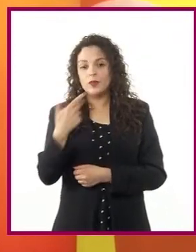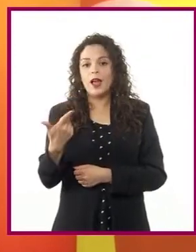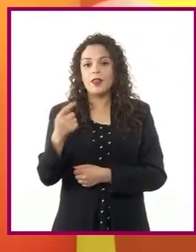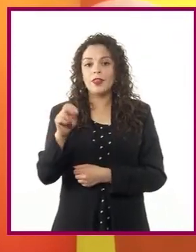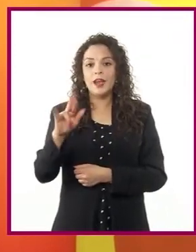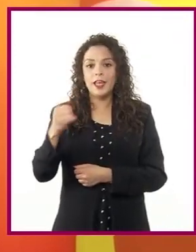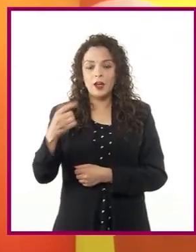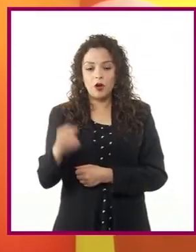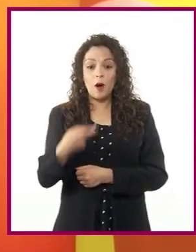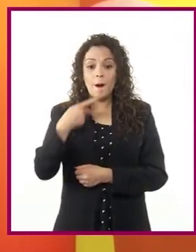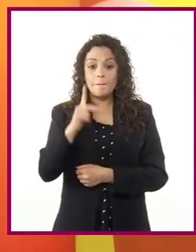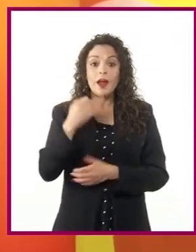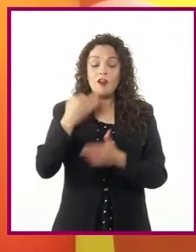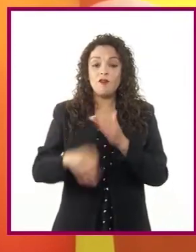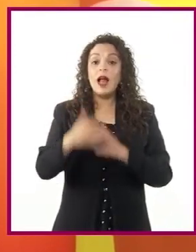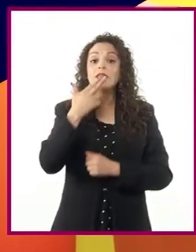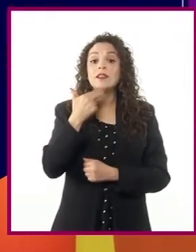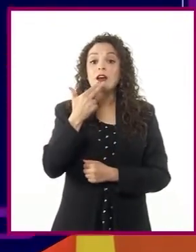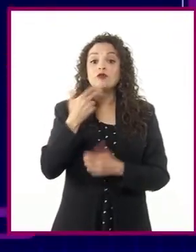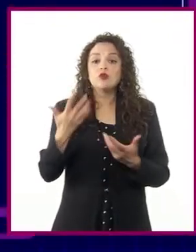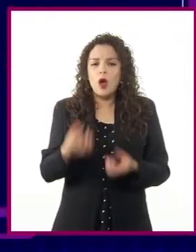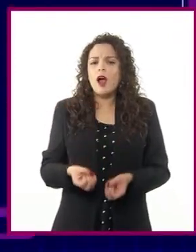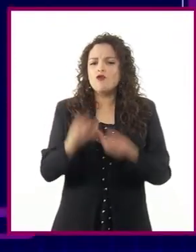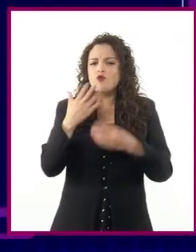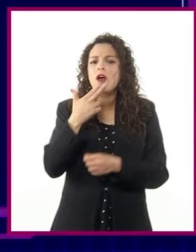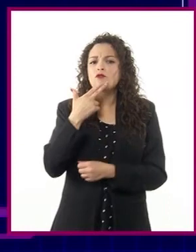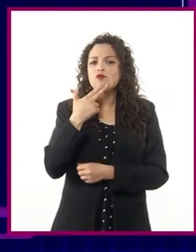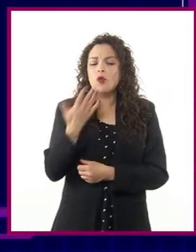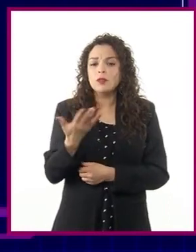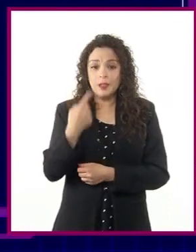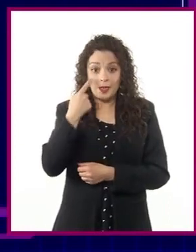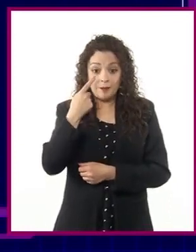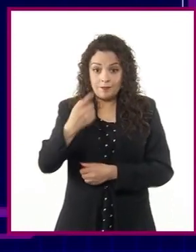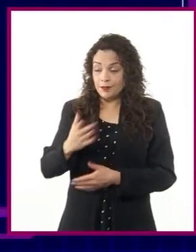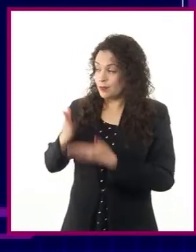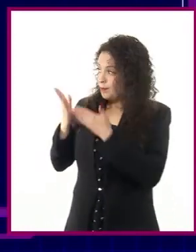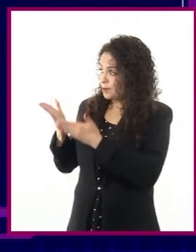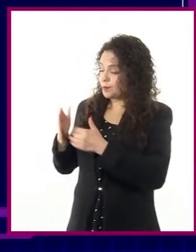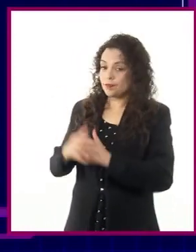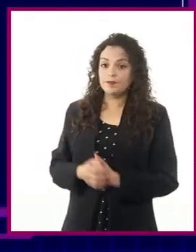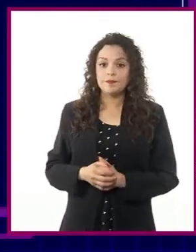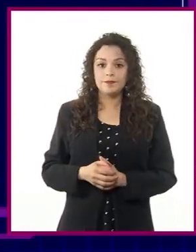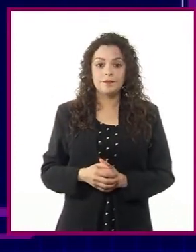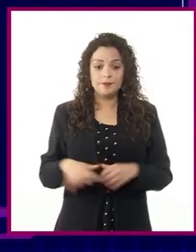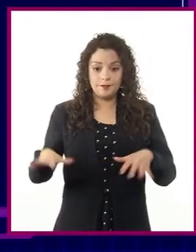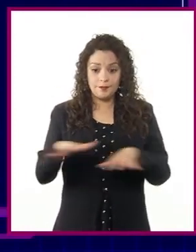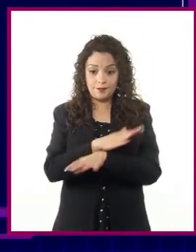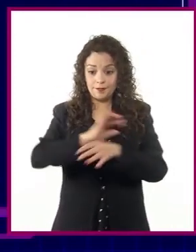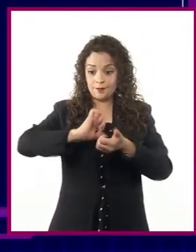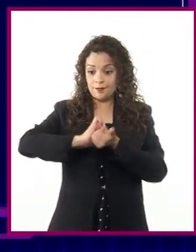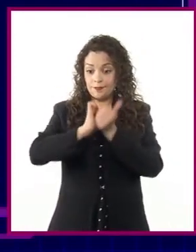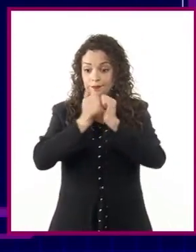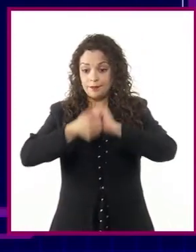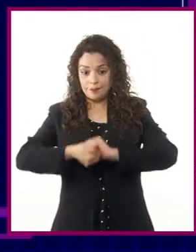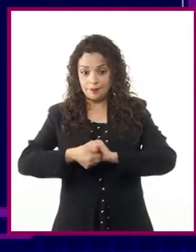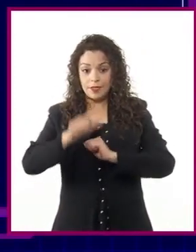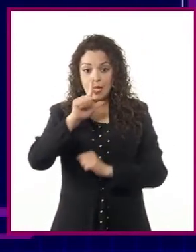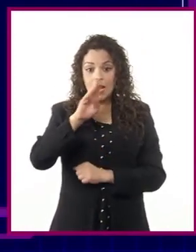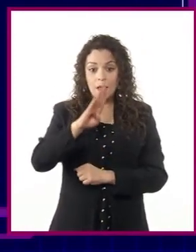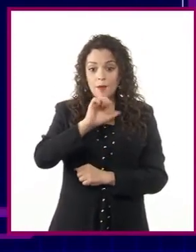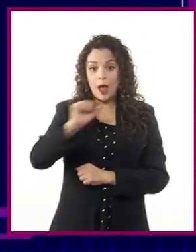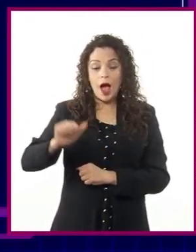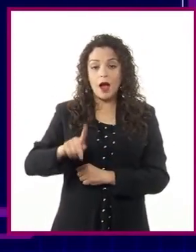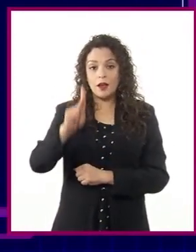utilizó para hacer las galletas. Habíamos dicho que para convertir libras en kilogramos es suficiente con realizar